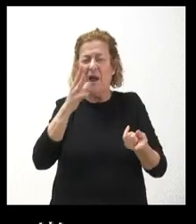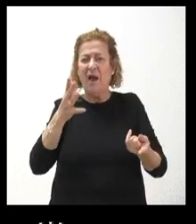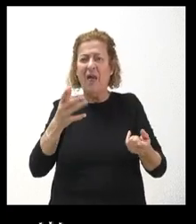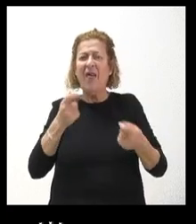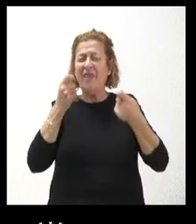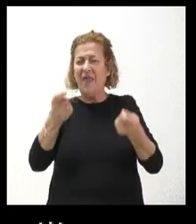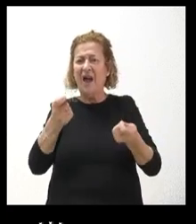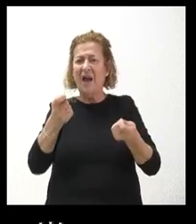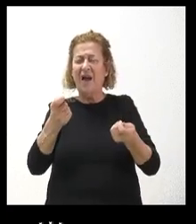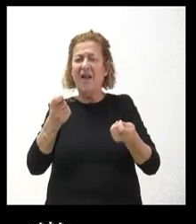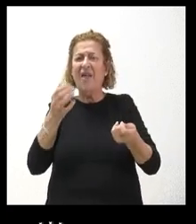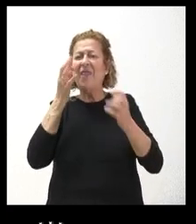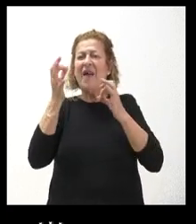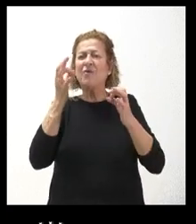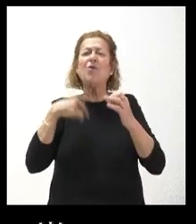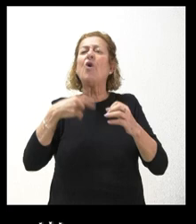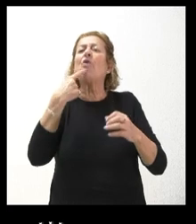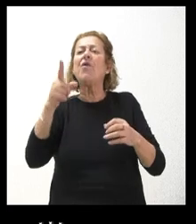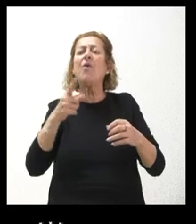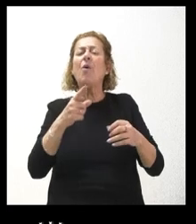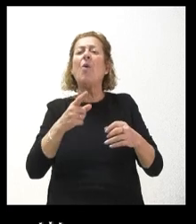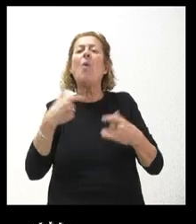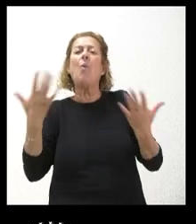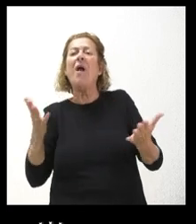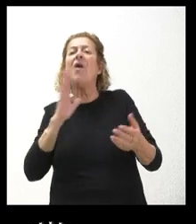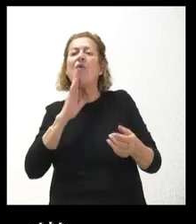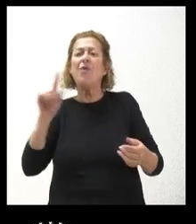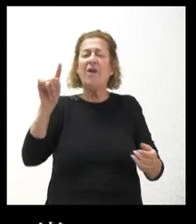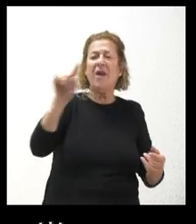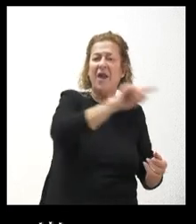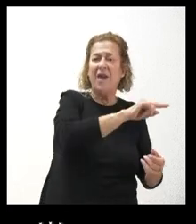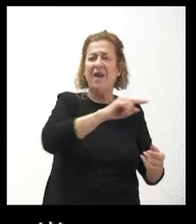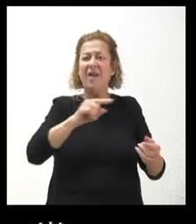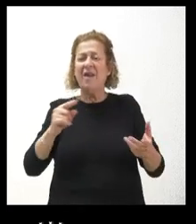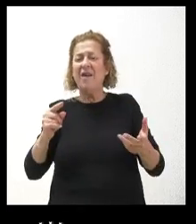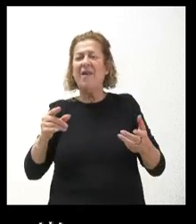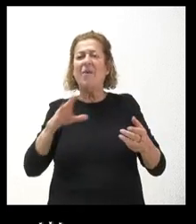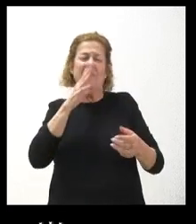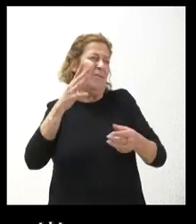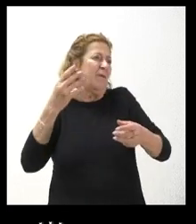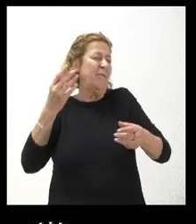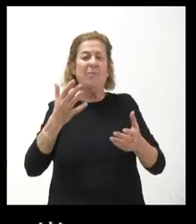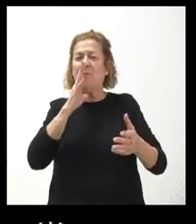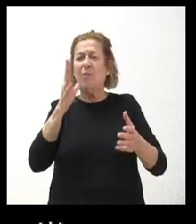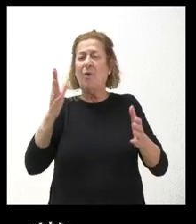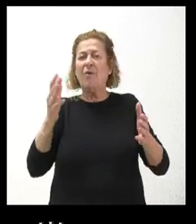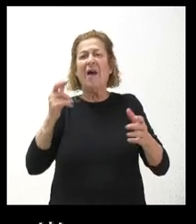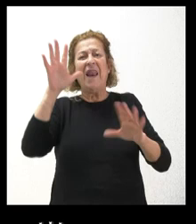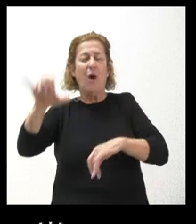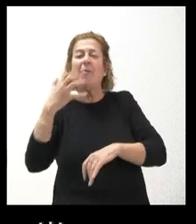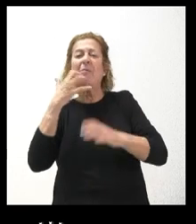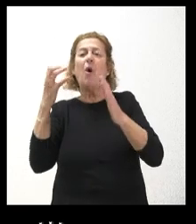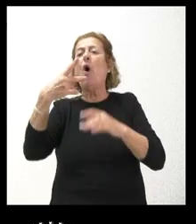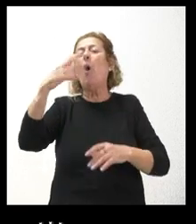problema no le pido que nos detalle Cuáles se instalan en el hospital de orbigo lo digo por mencionar el municipio de menor extensión en la provincia de León porque